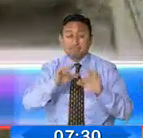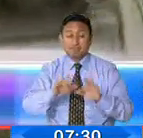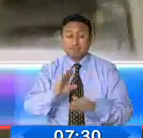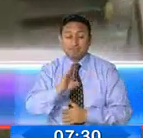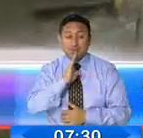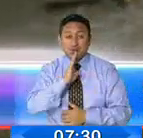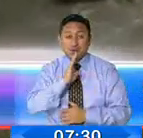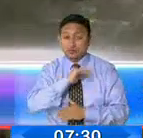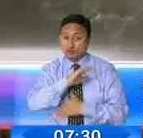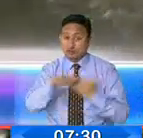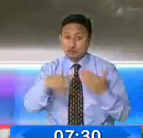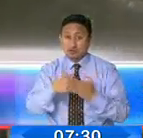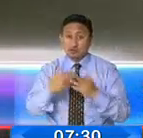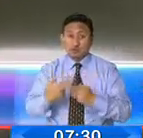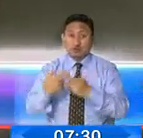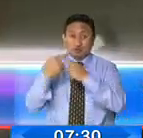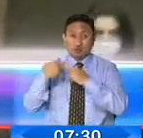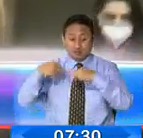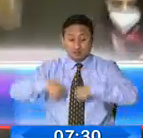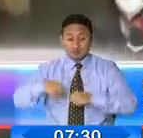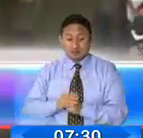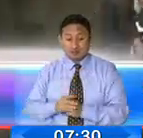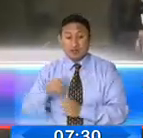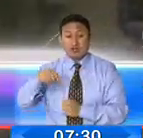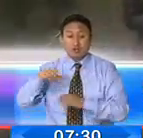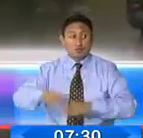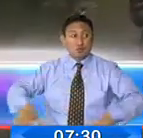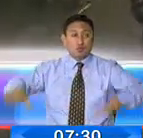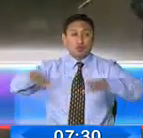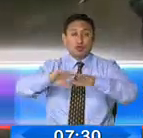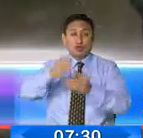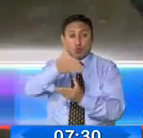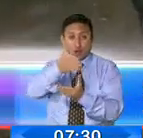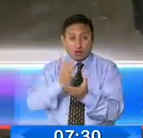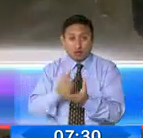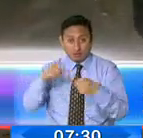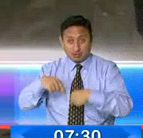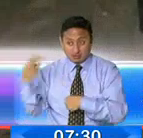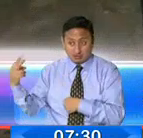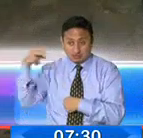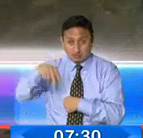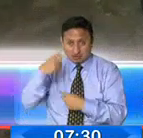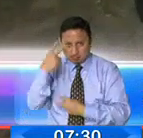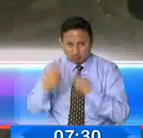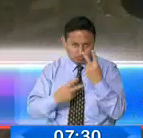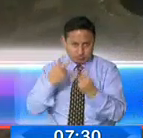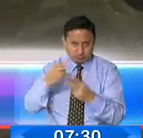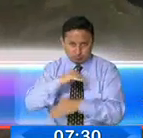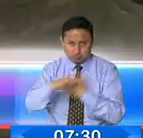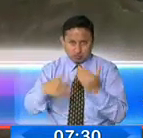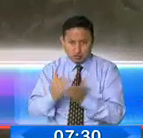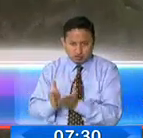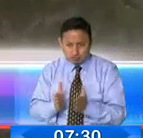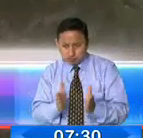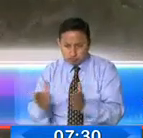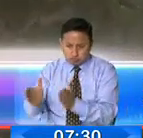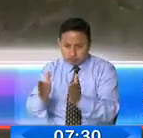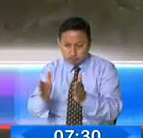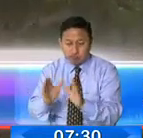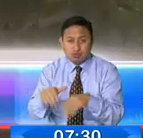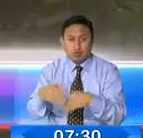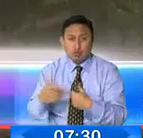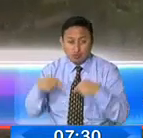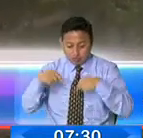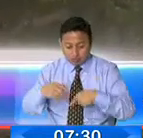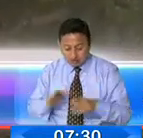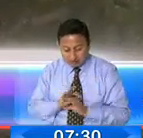los que tienen que ver con los canales de riego de aquí del sector de Guayabamba también vendrán y realizarán una inspección para ver de qué manera se puede